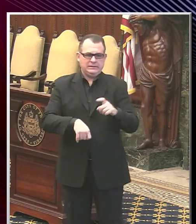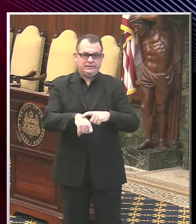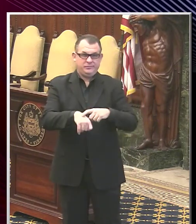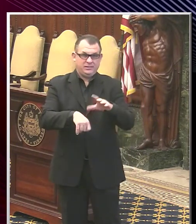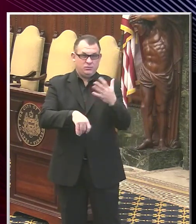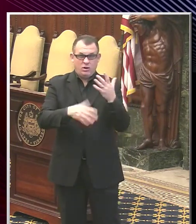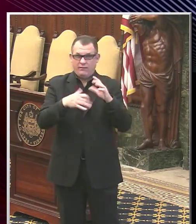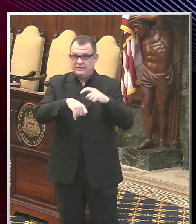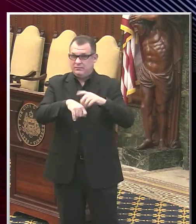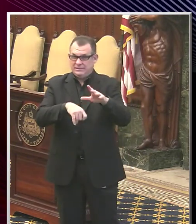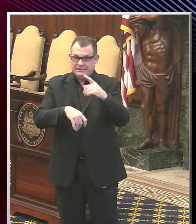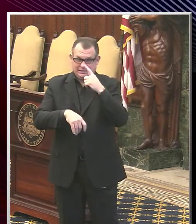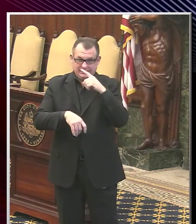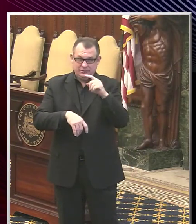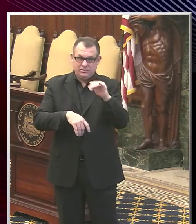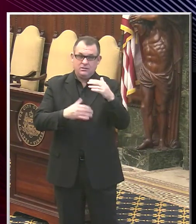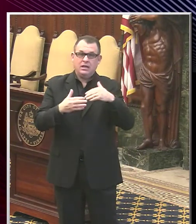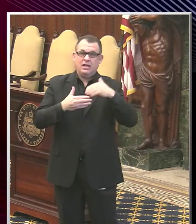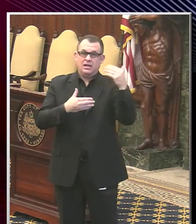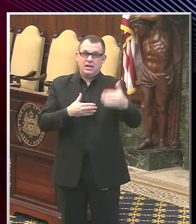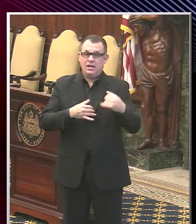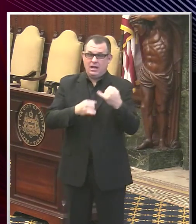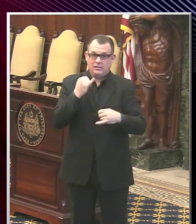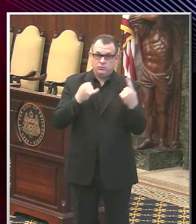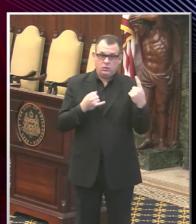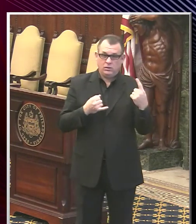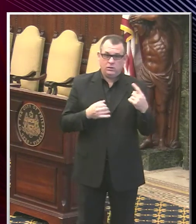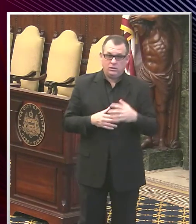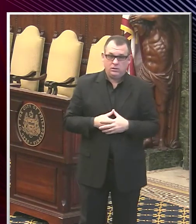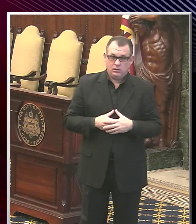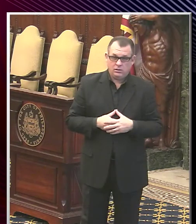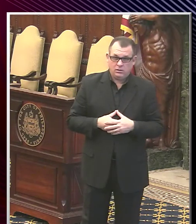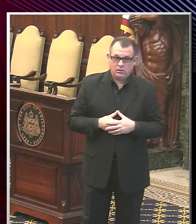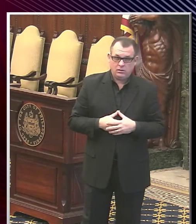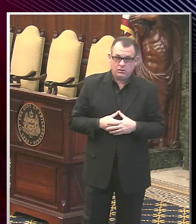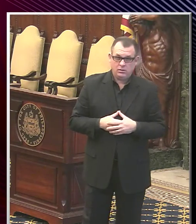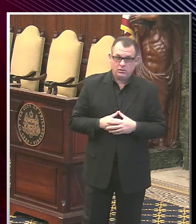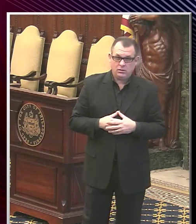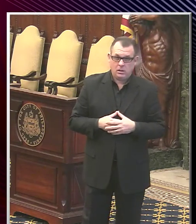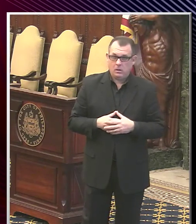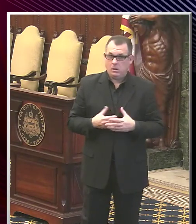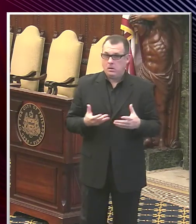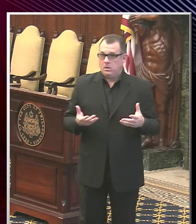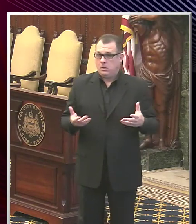good. And let's go finally and quickly, uh, Perla, Laura of Impacto.